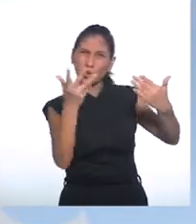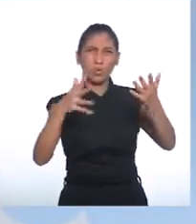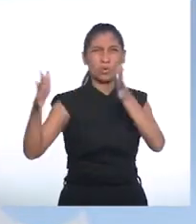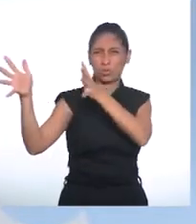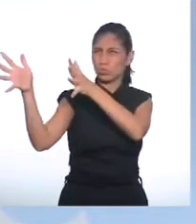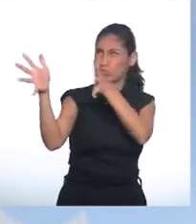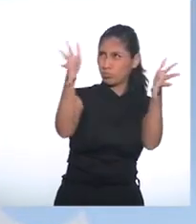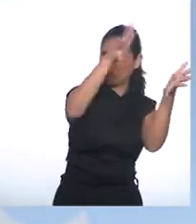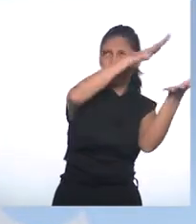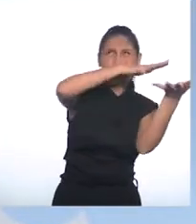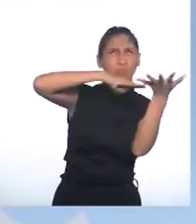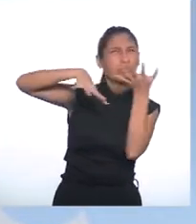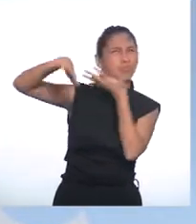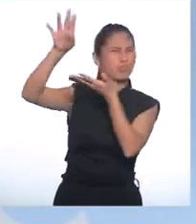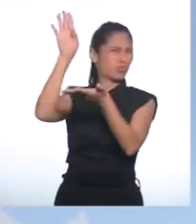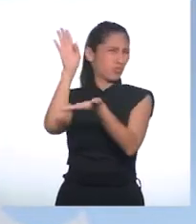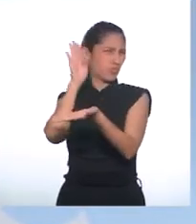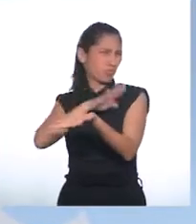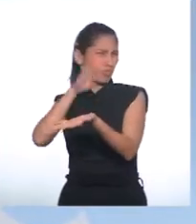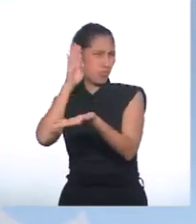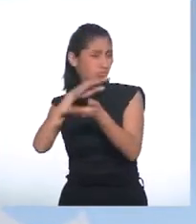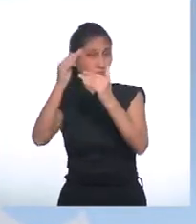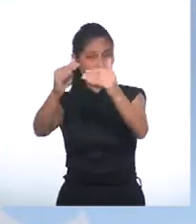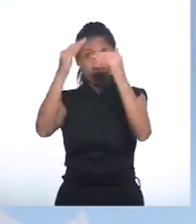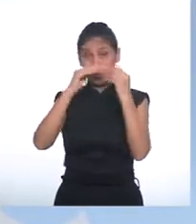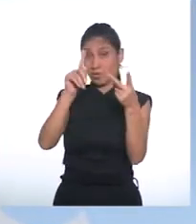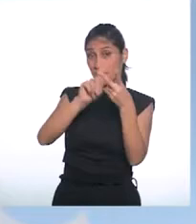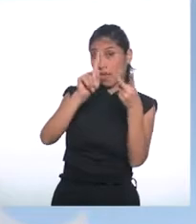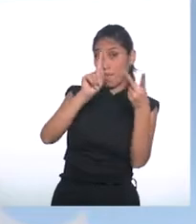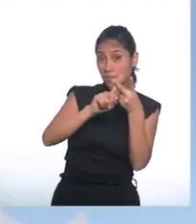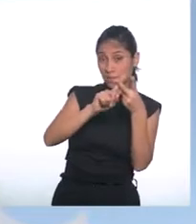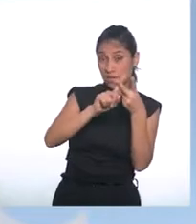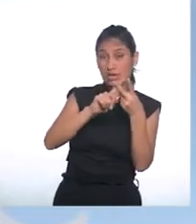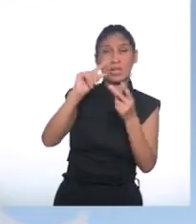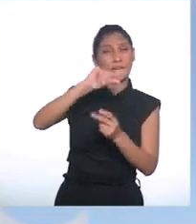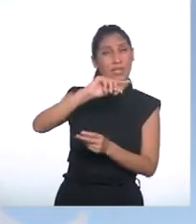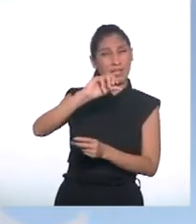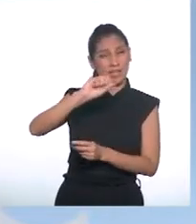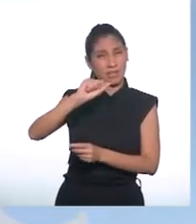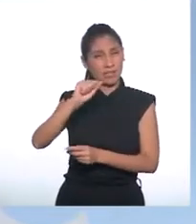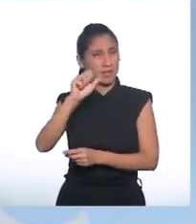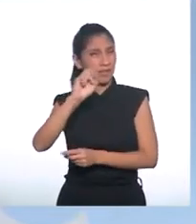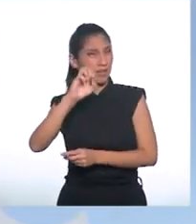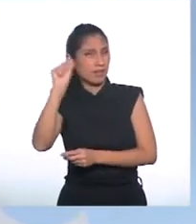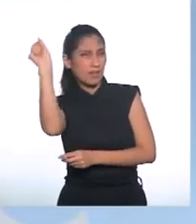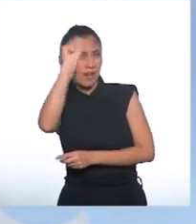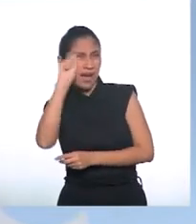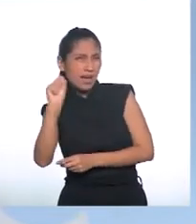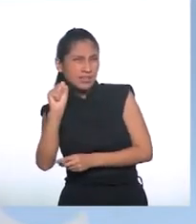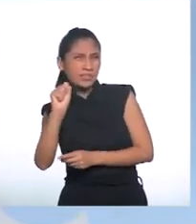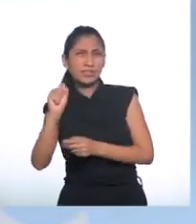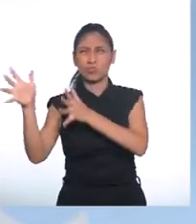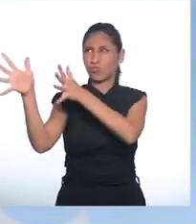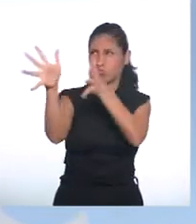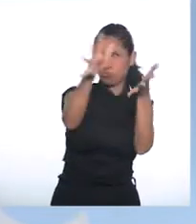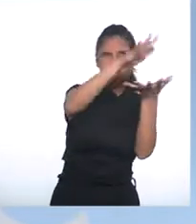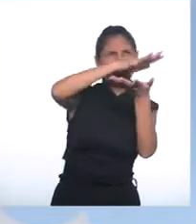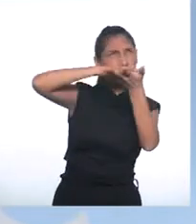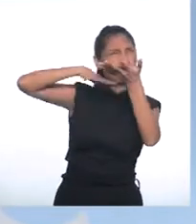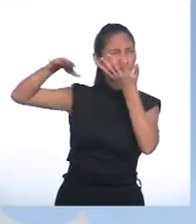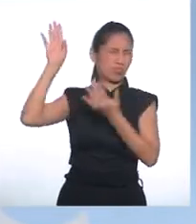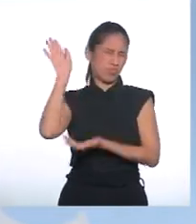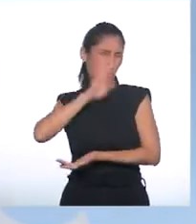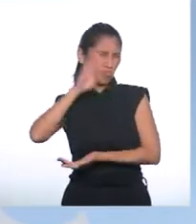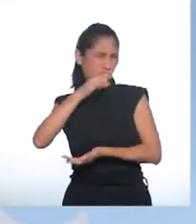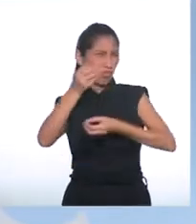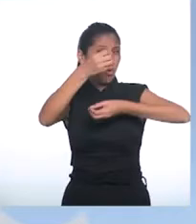aire. Aprendimos qué tipos de concentraciones de gases perjudican el ambiente. También hablamos del material